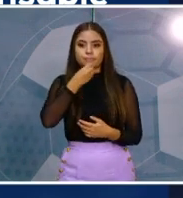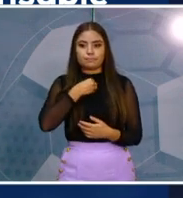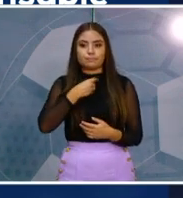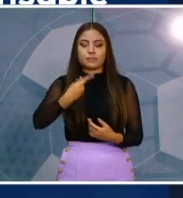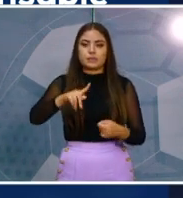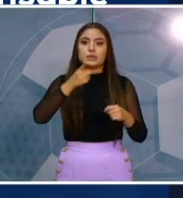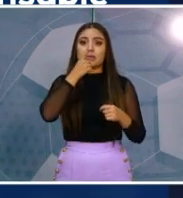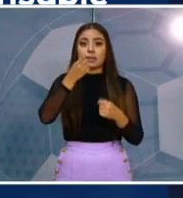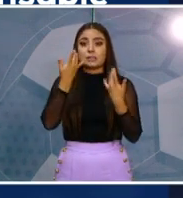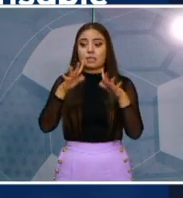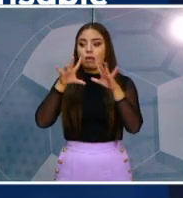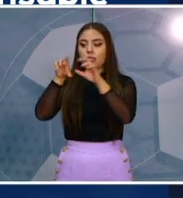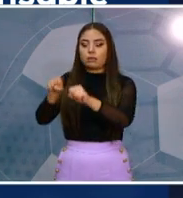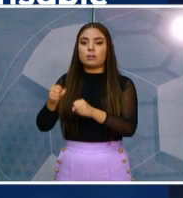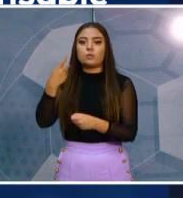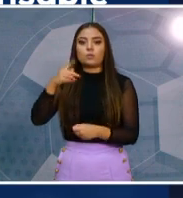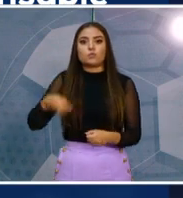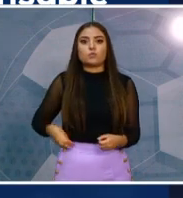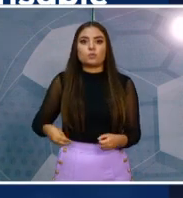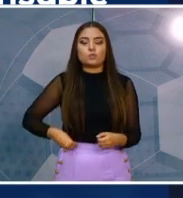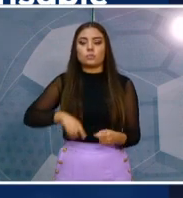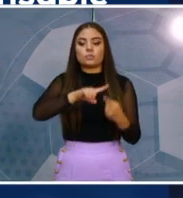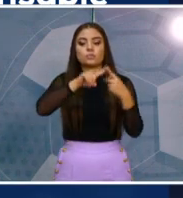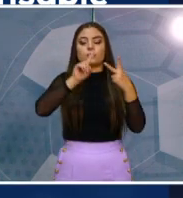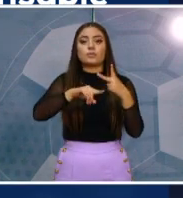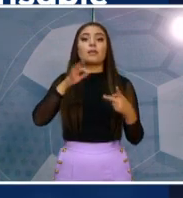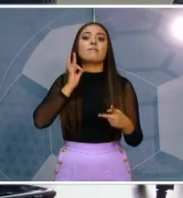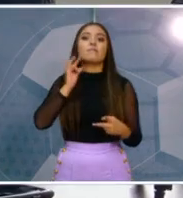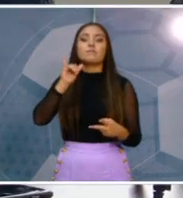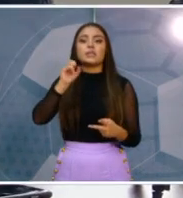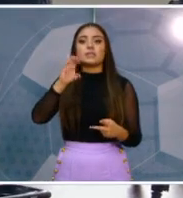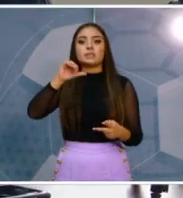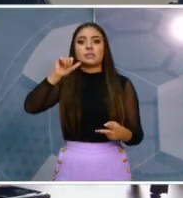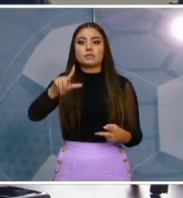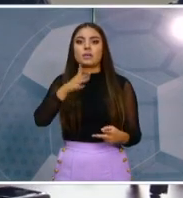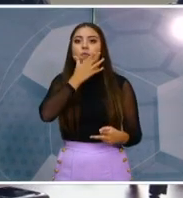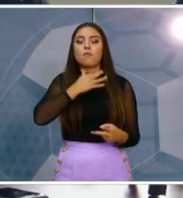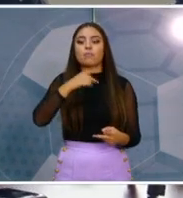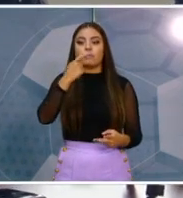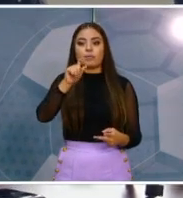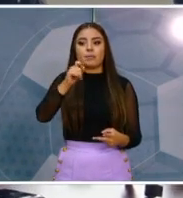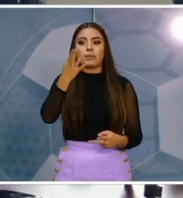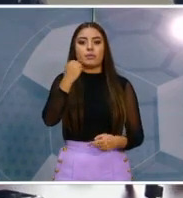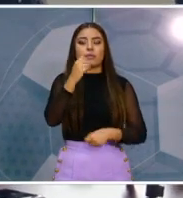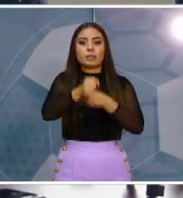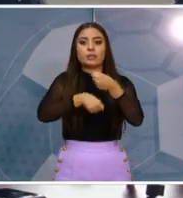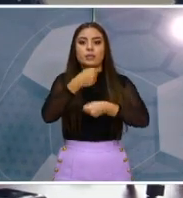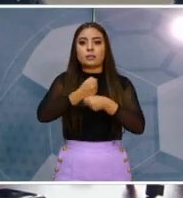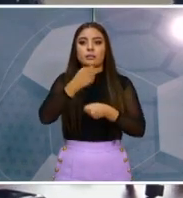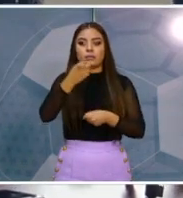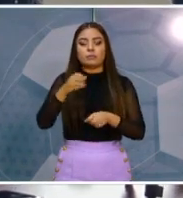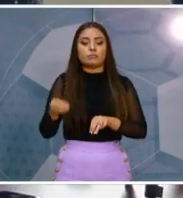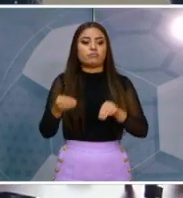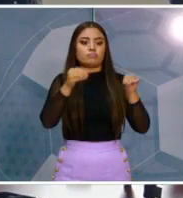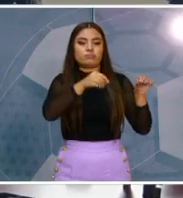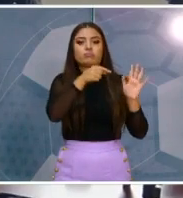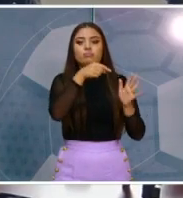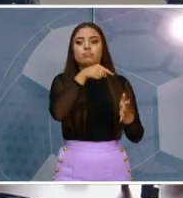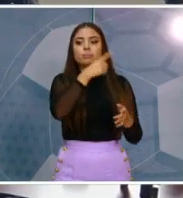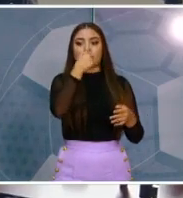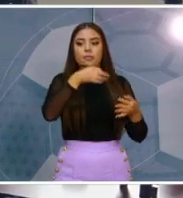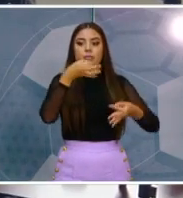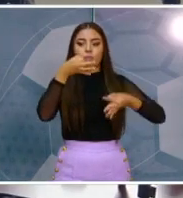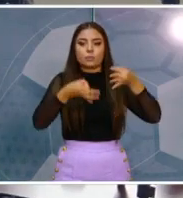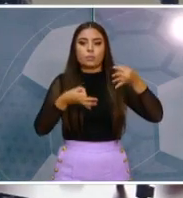prensa, el fiscal Daniel Rocha dio a conocer que José Florentino N., de 21 años, quedó a disposición del Ministerio Público. Según las versiones preliminares